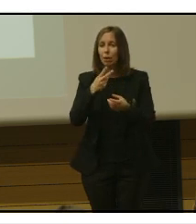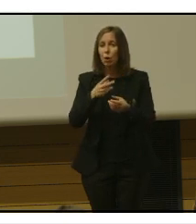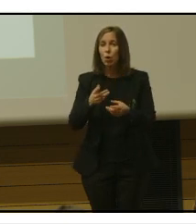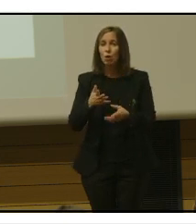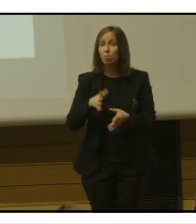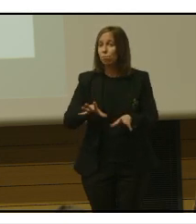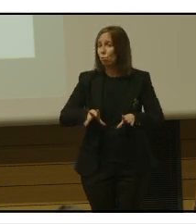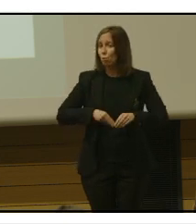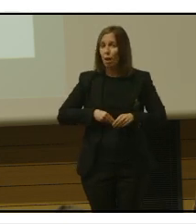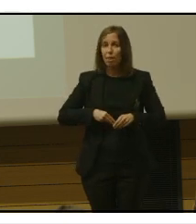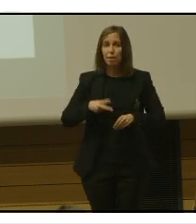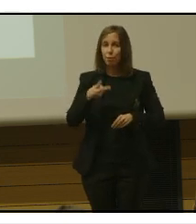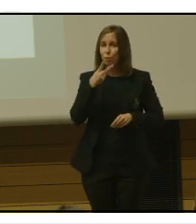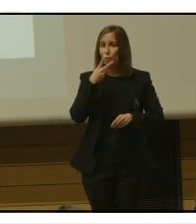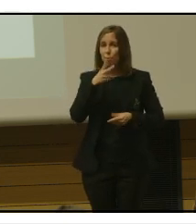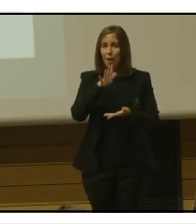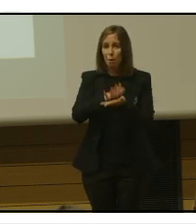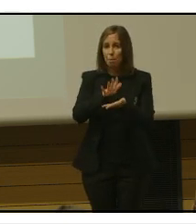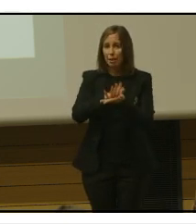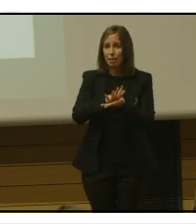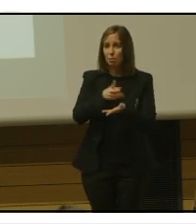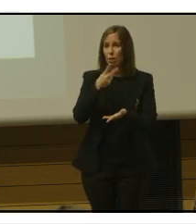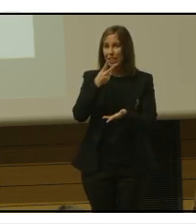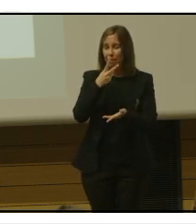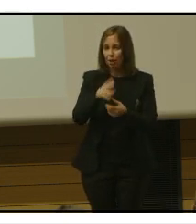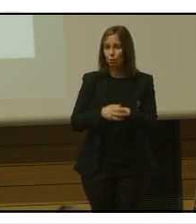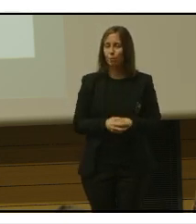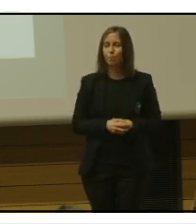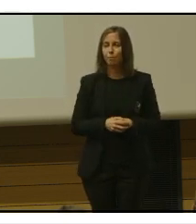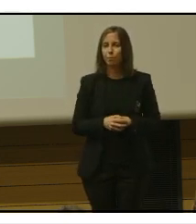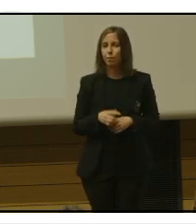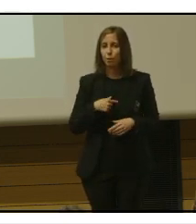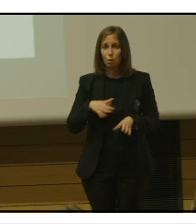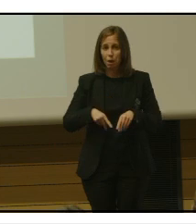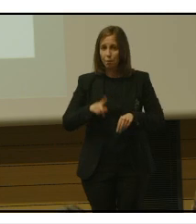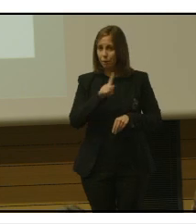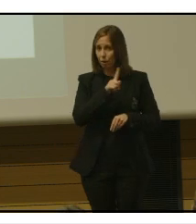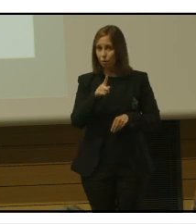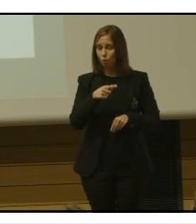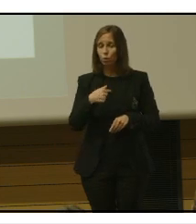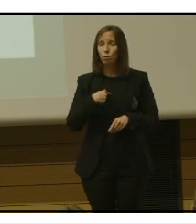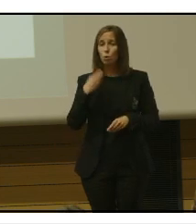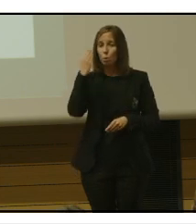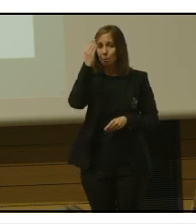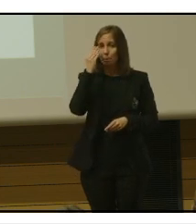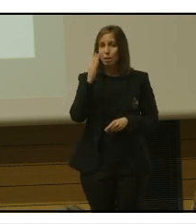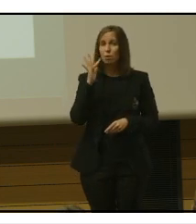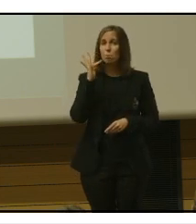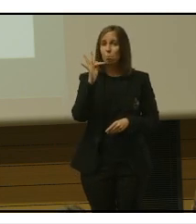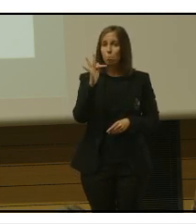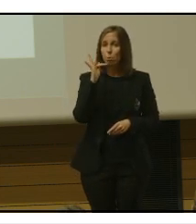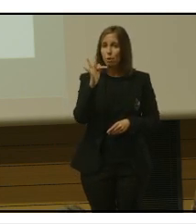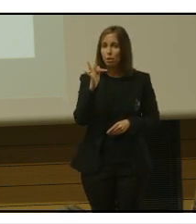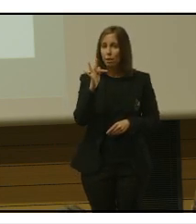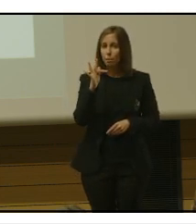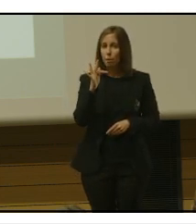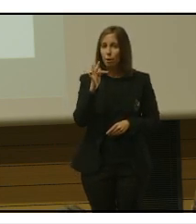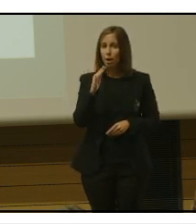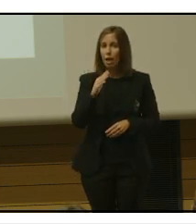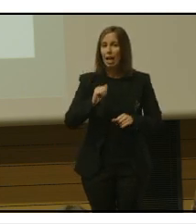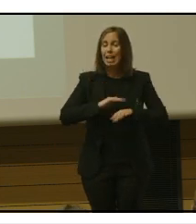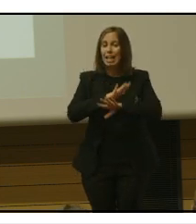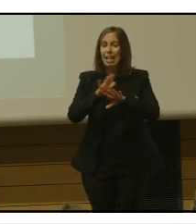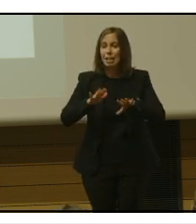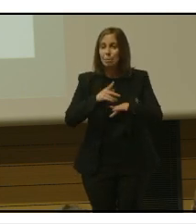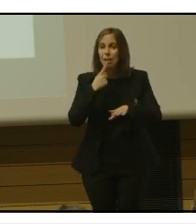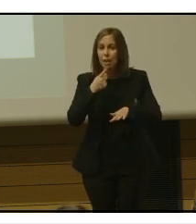de hecho no deberíamos aceptar ser fumadores pasivos. Y yo soy de las que pienso que es bueno decir que no se debe fumar en las playas. Lo